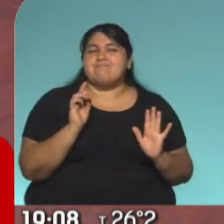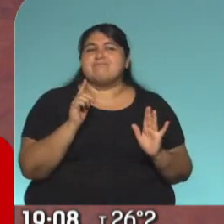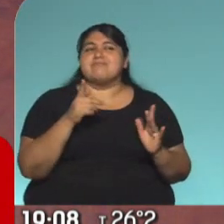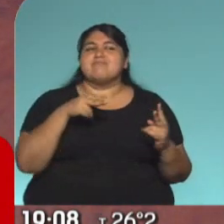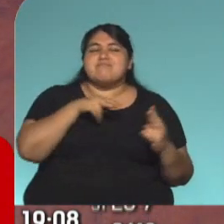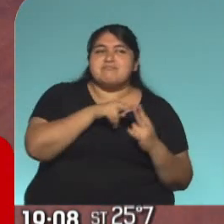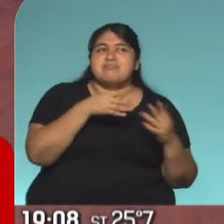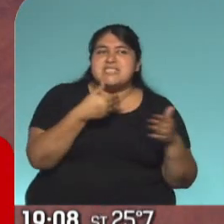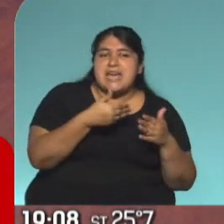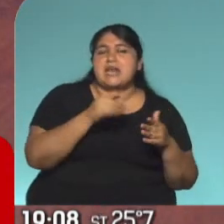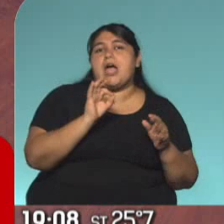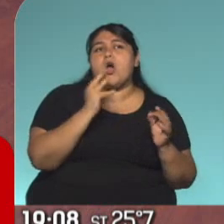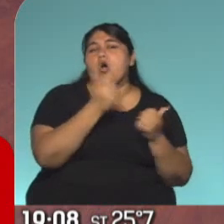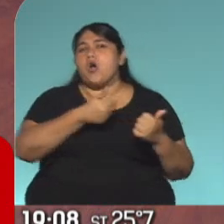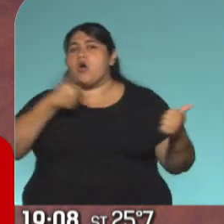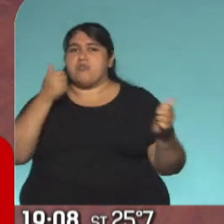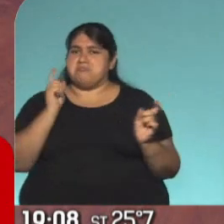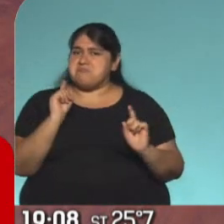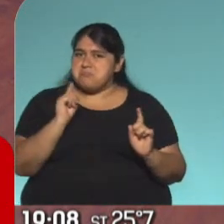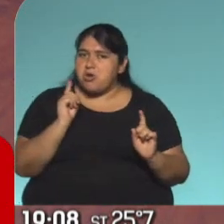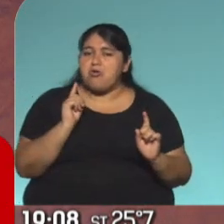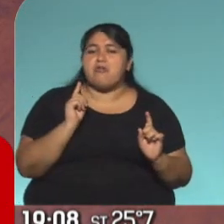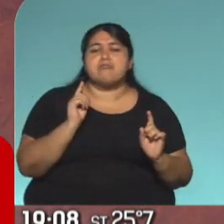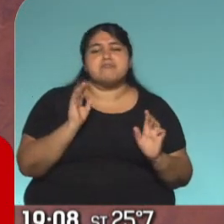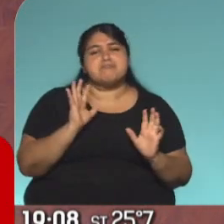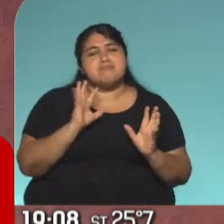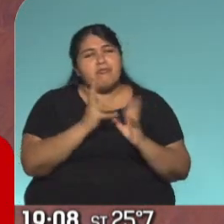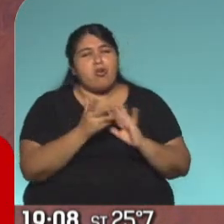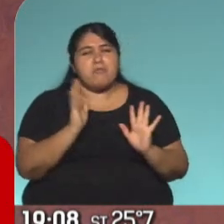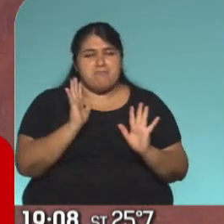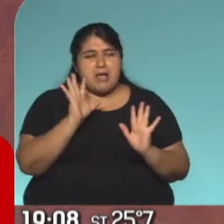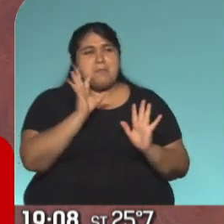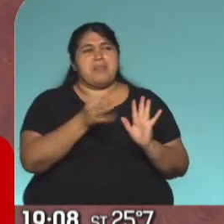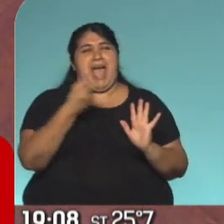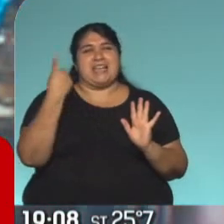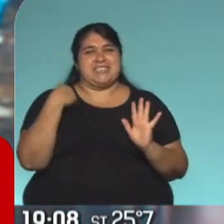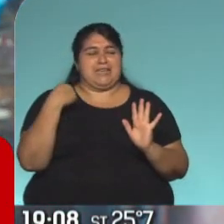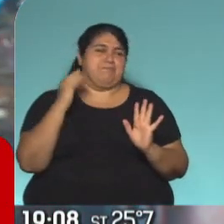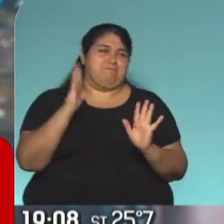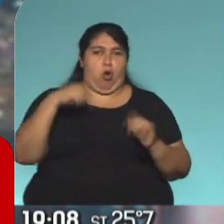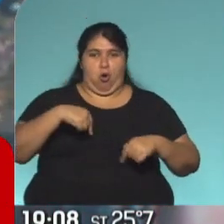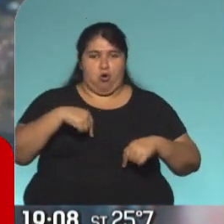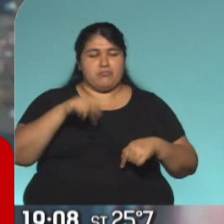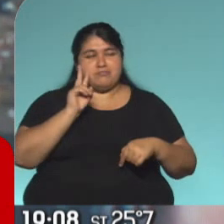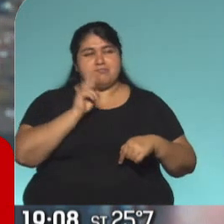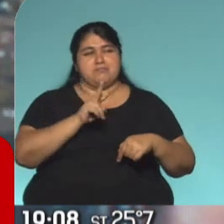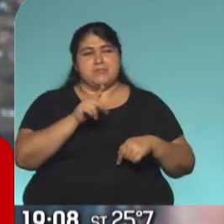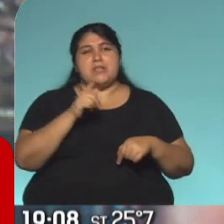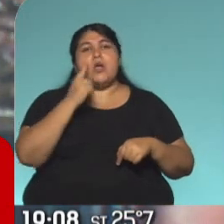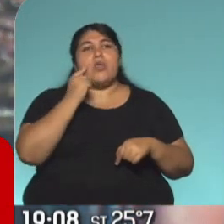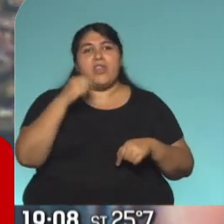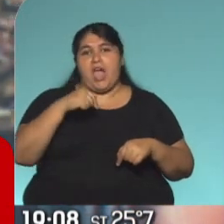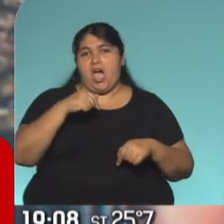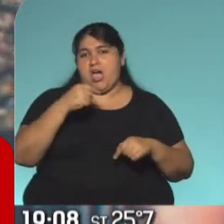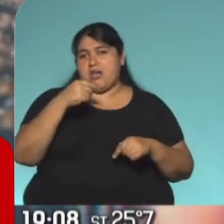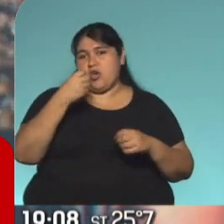ni tampoco poder alejarse del todo. Eso quizás pase por allí. Quedó un poco claro en el día de hoy, una jornada que arrancó con,